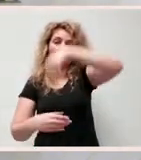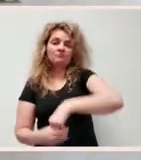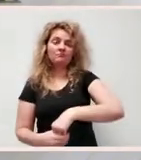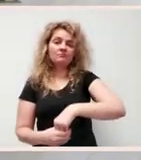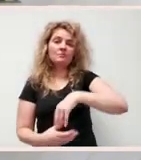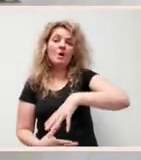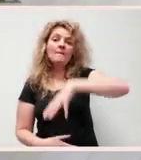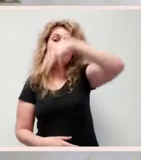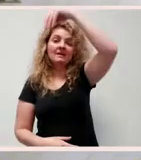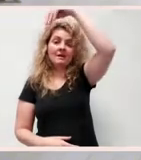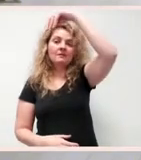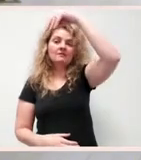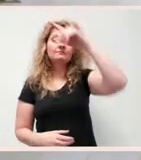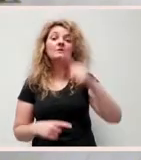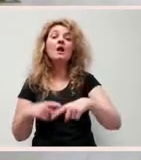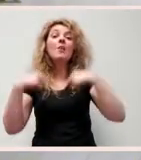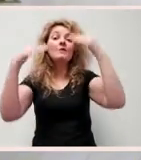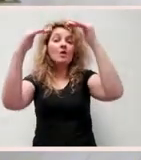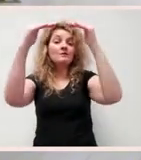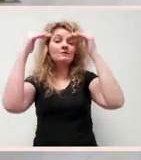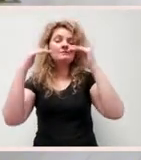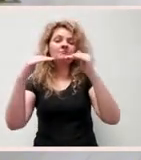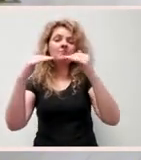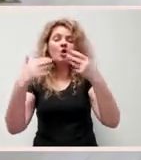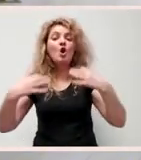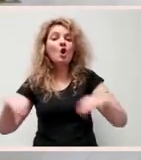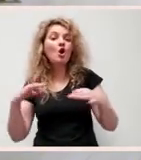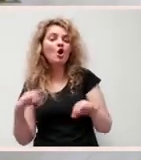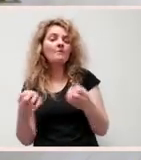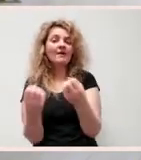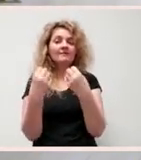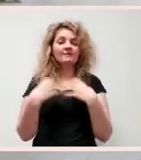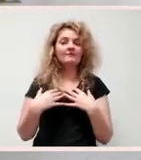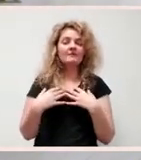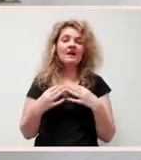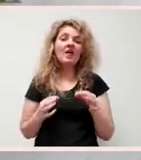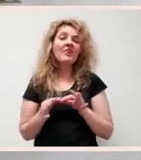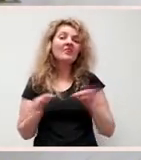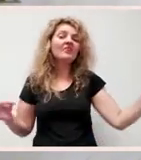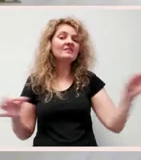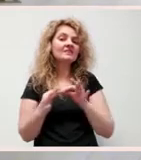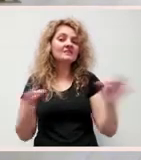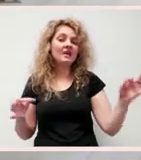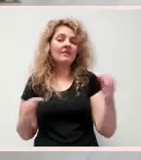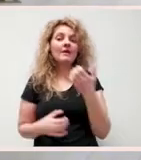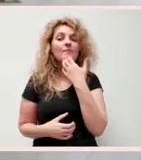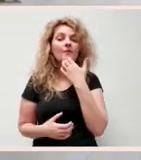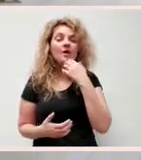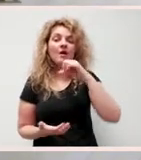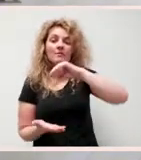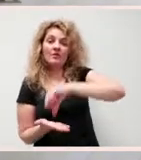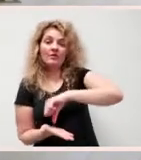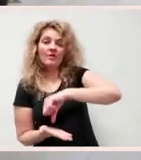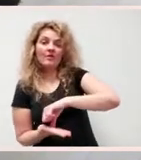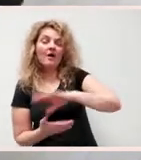do miliario en sí, que sería marcar a distancia coa cidade importante máis inmediata. Neste caso, é